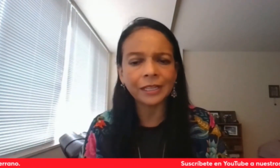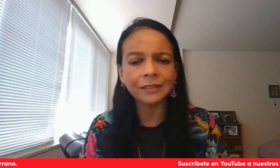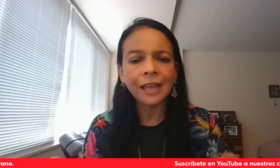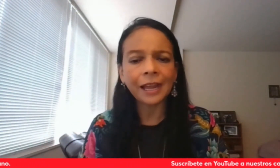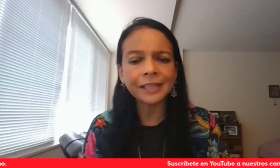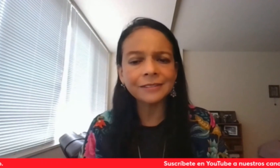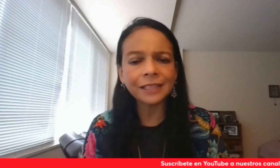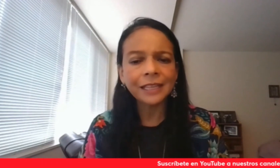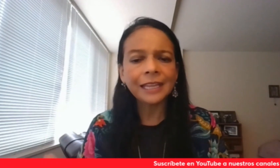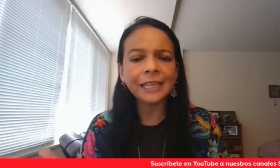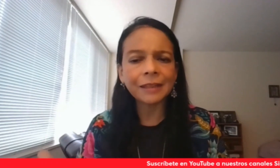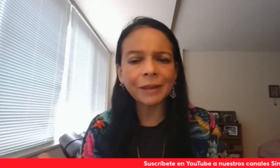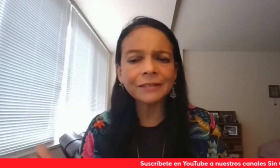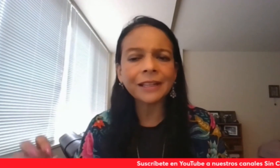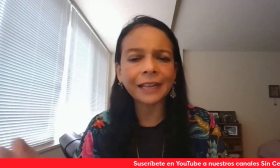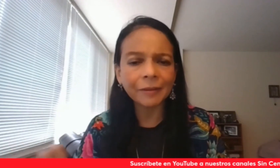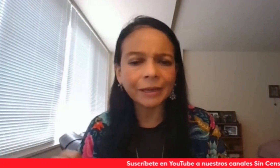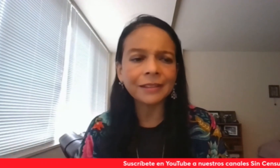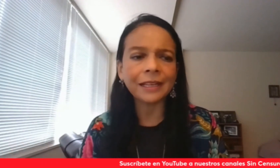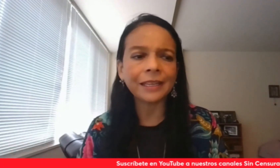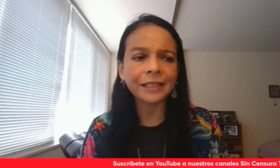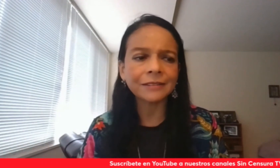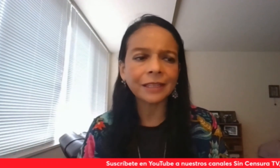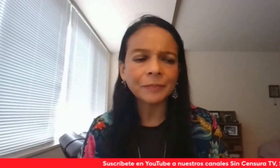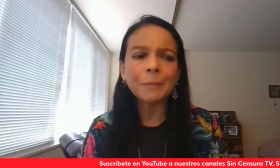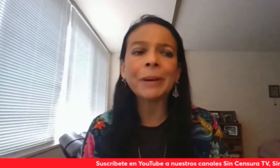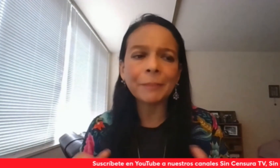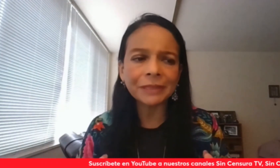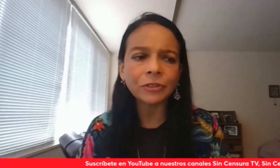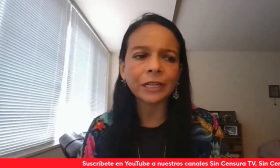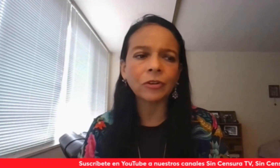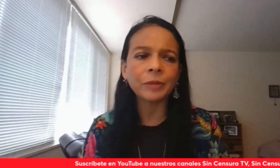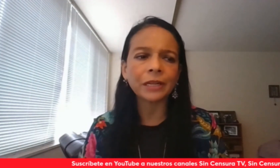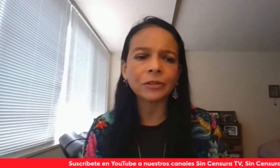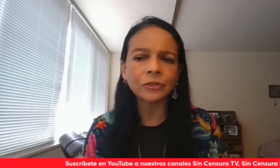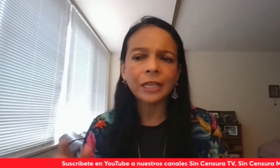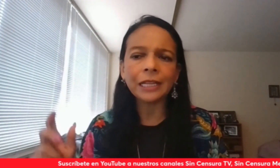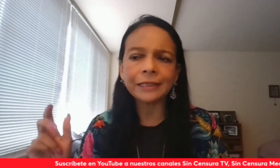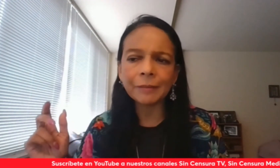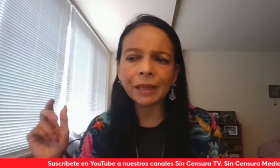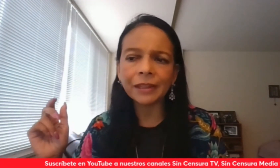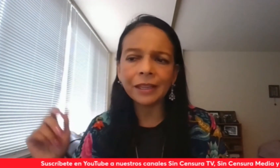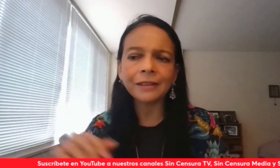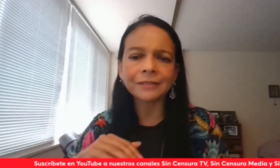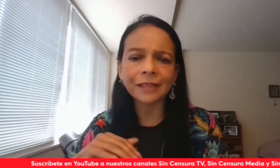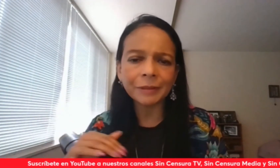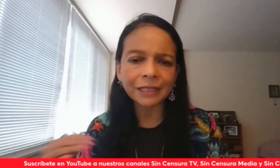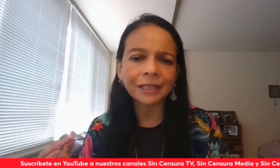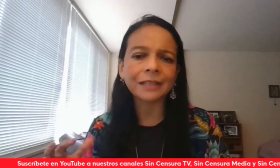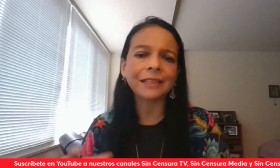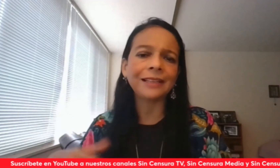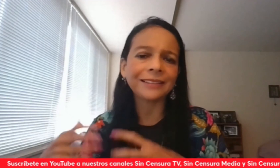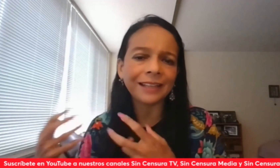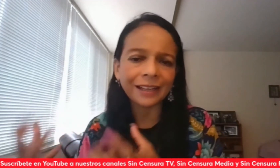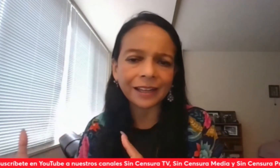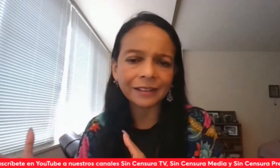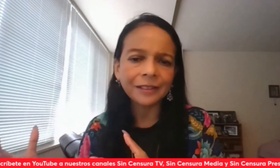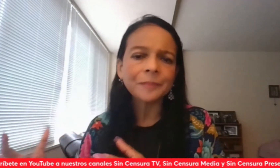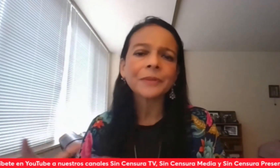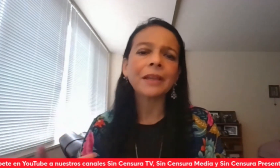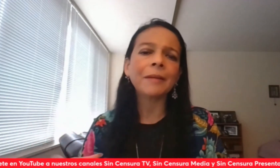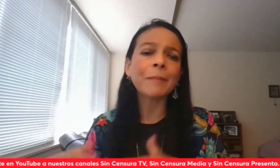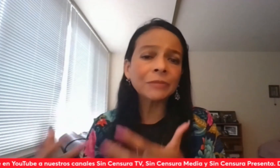sus agencias y además recabar inteligencia para presionar gobiernos. El tema de descabezar carteles,